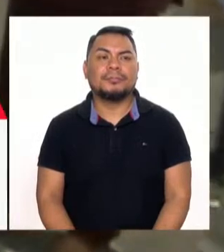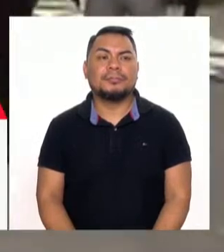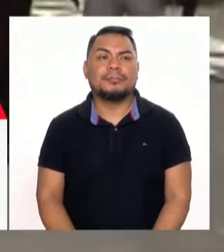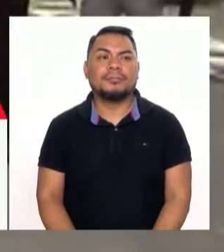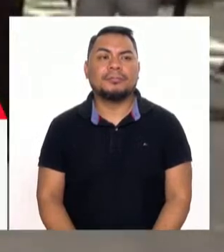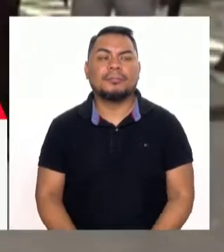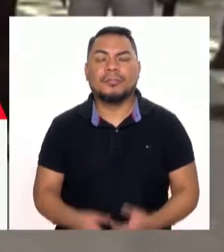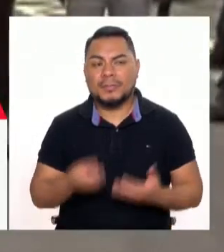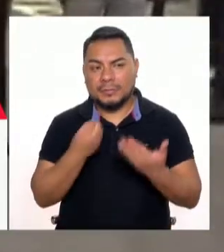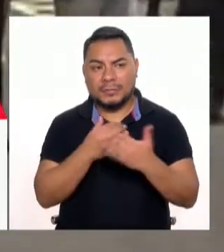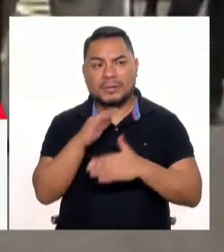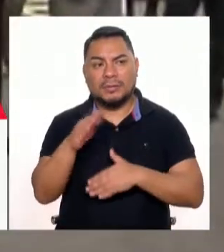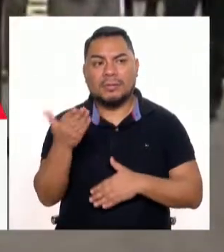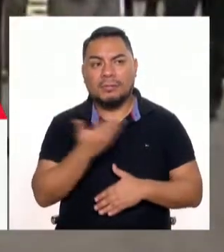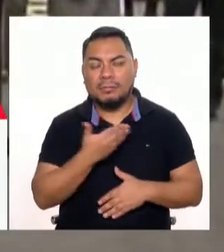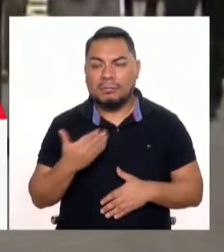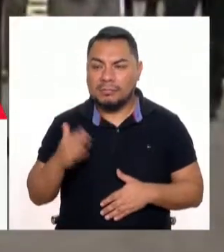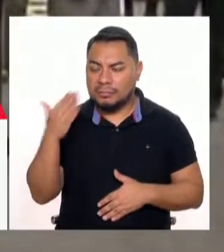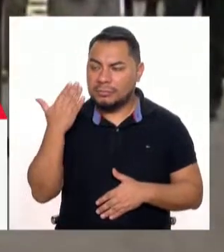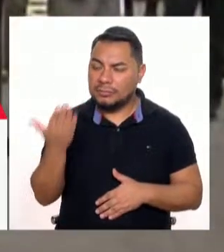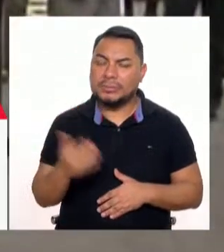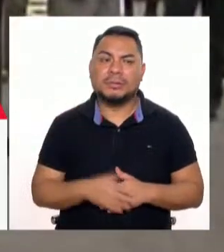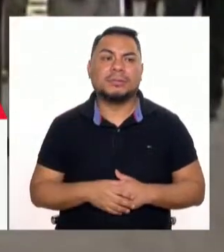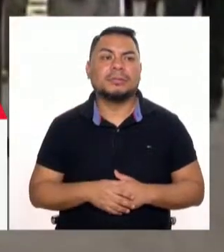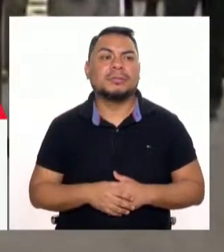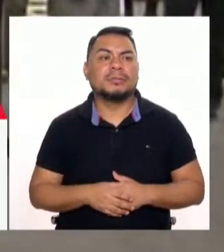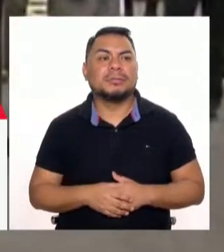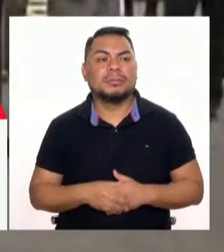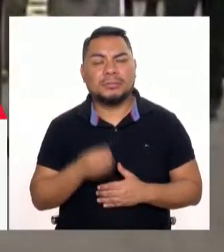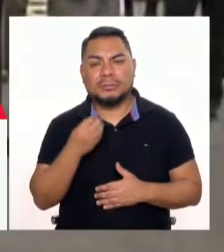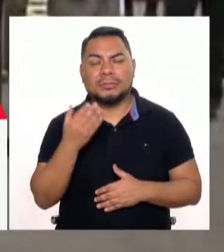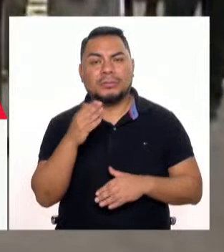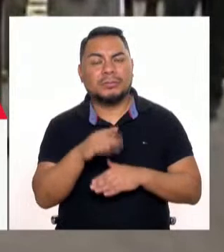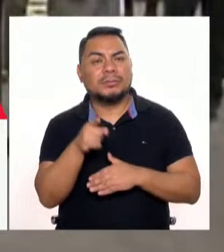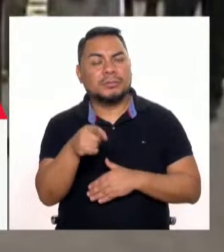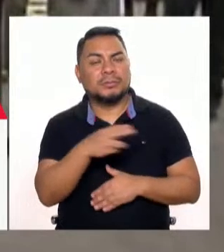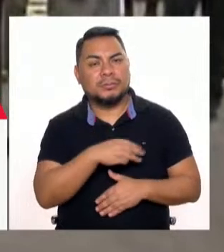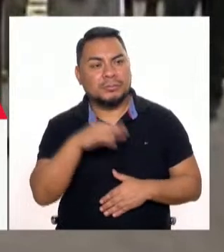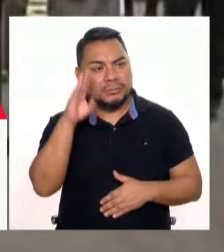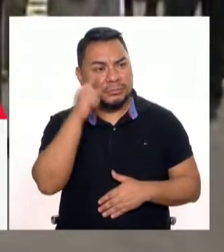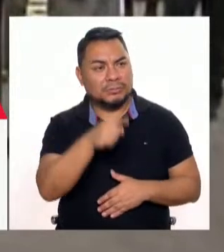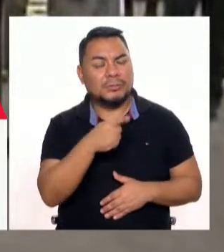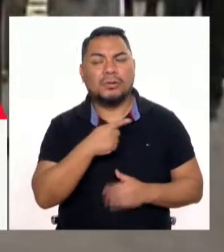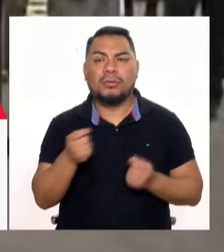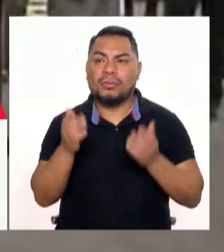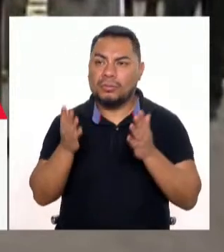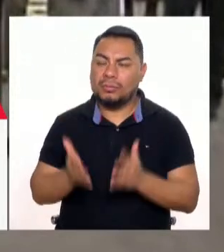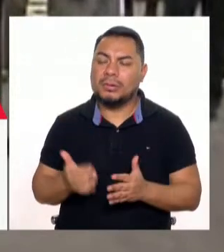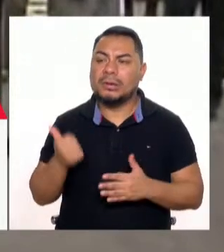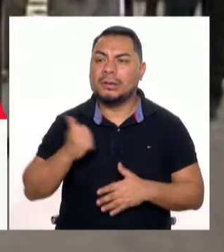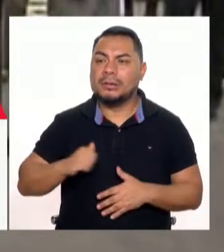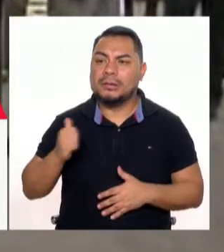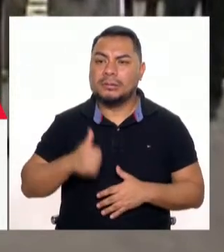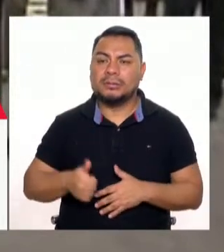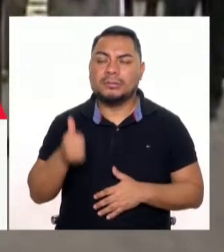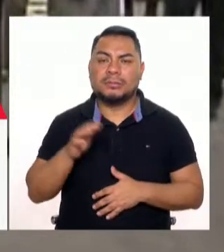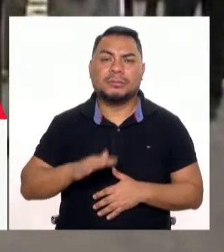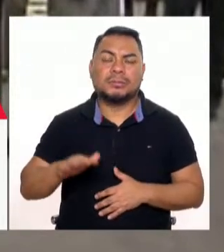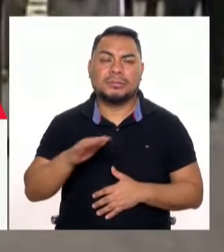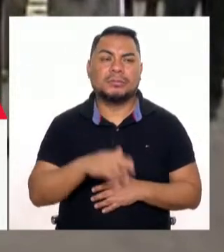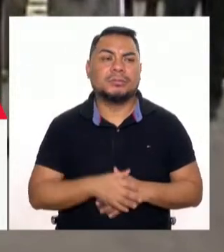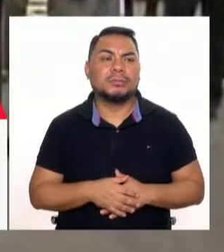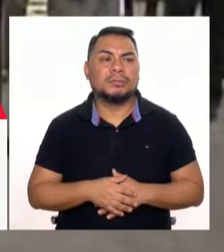Muy buenas tardes señora presidenta Dina boluarte señor gobernador señores locales señora